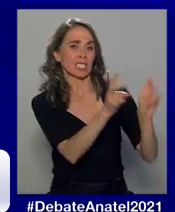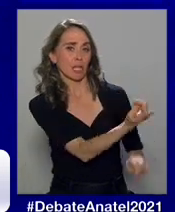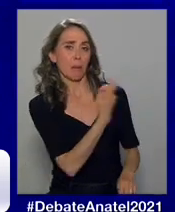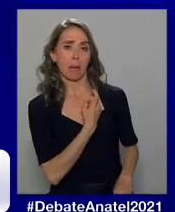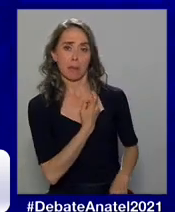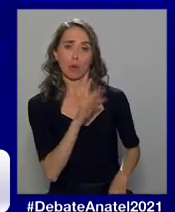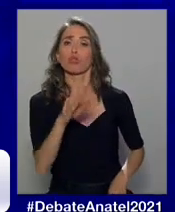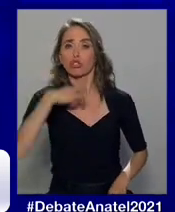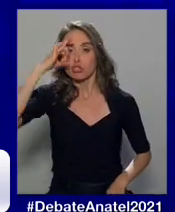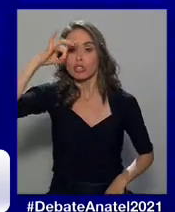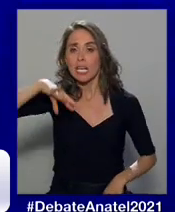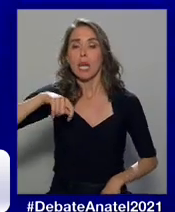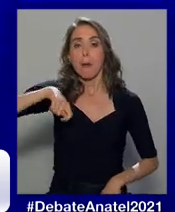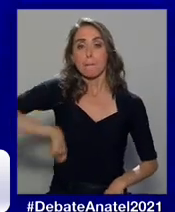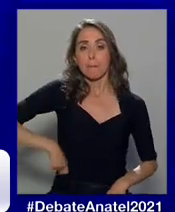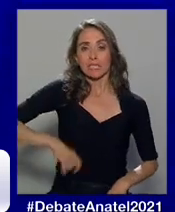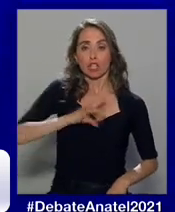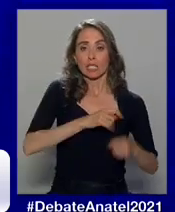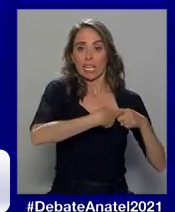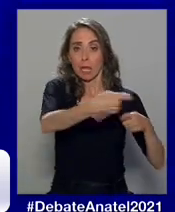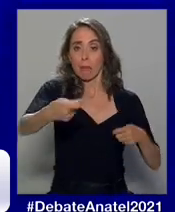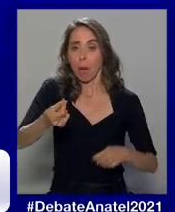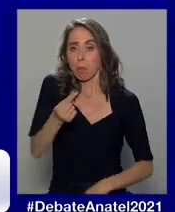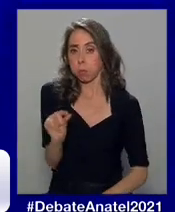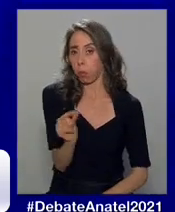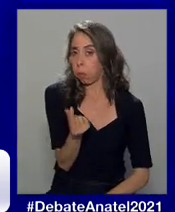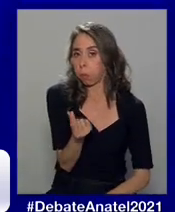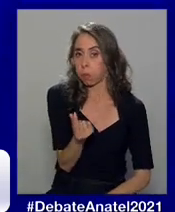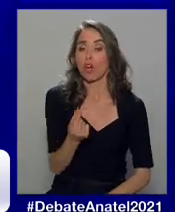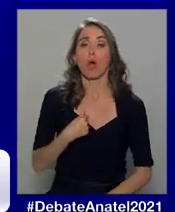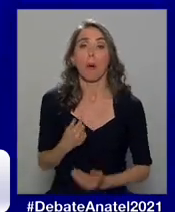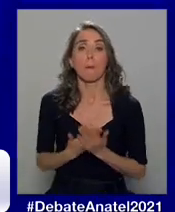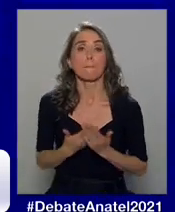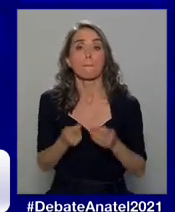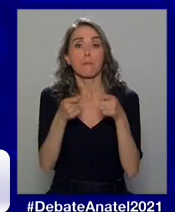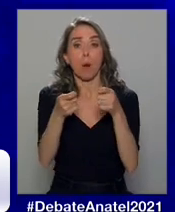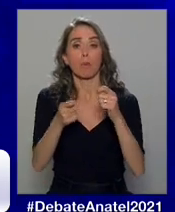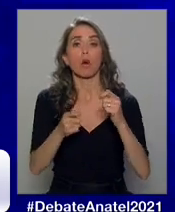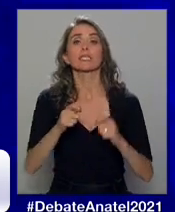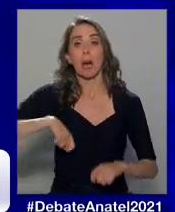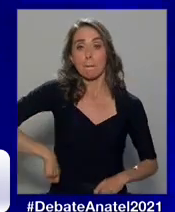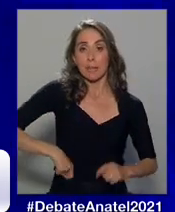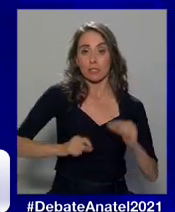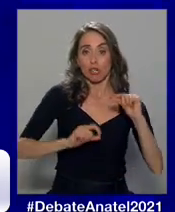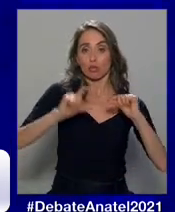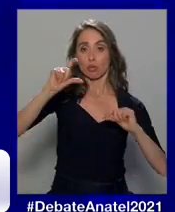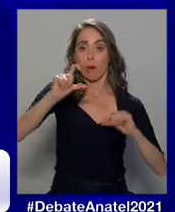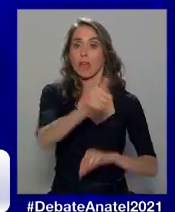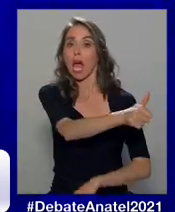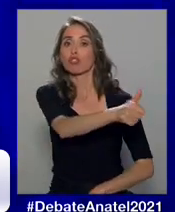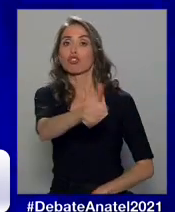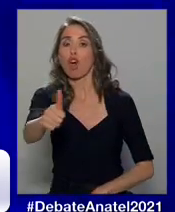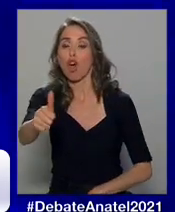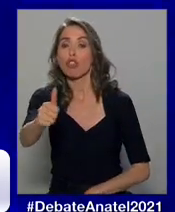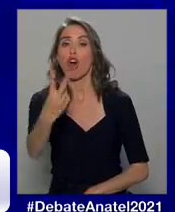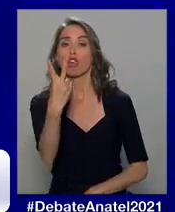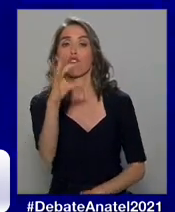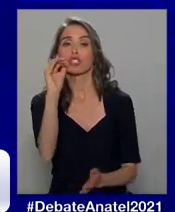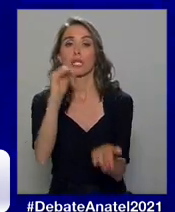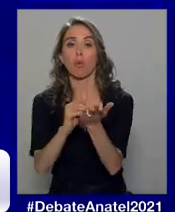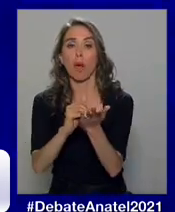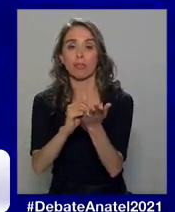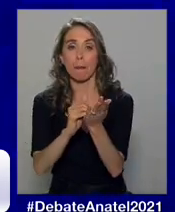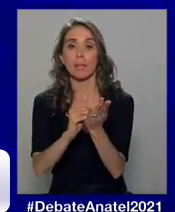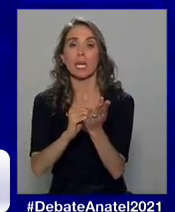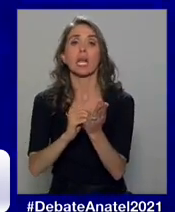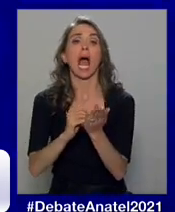sé es que hoy día las pensiones en Chile son bajísimas y que nuestra propuesta es aumentarla a todos en 250.000 pesos